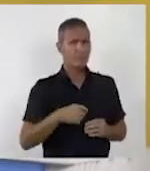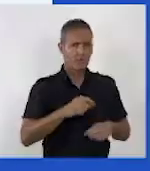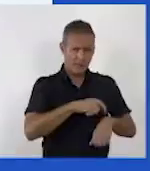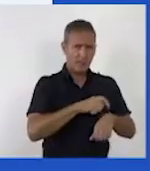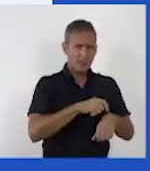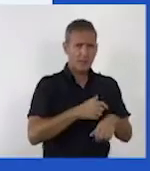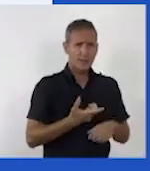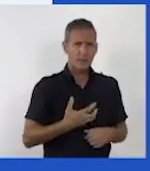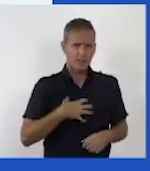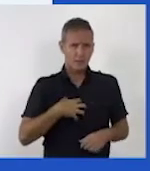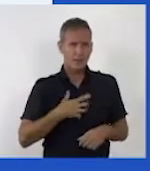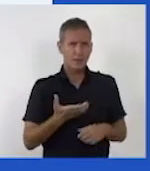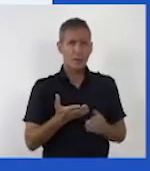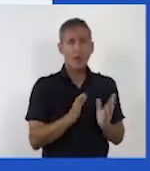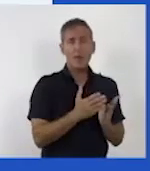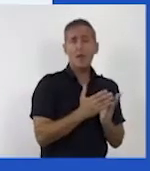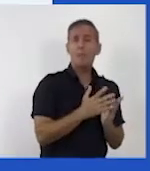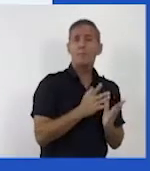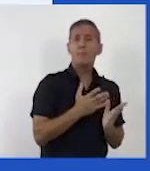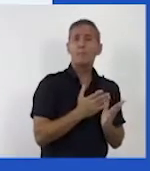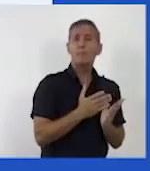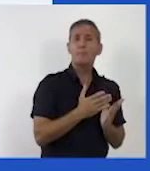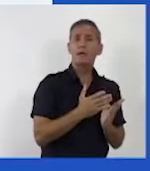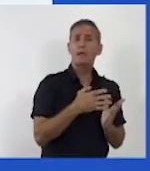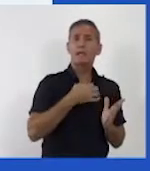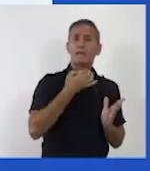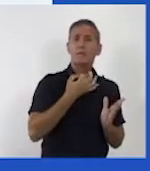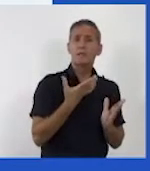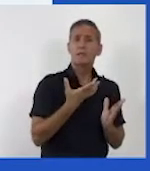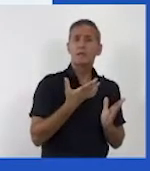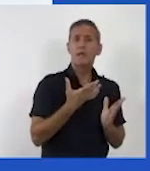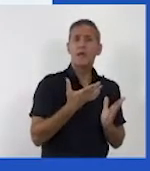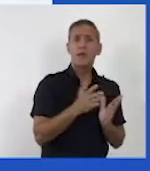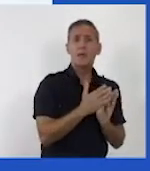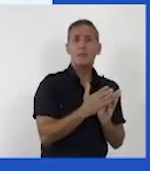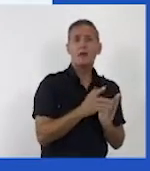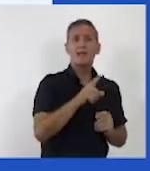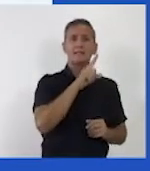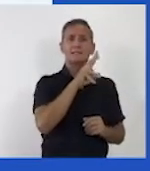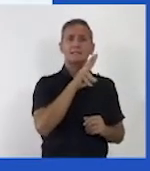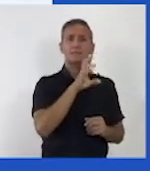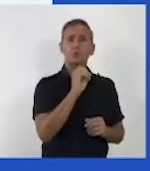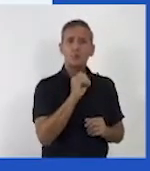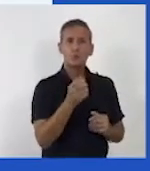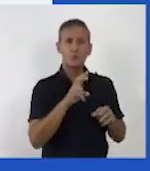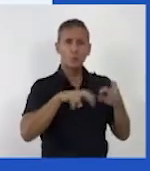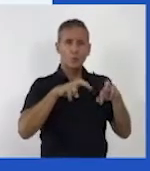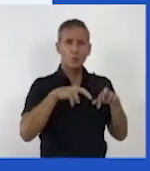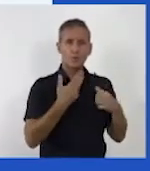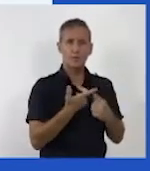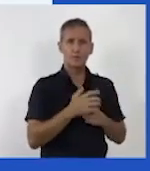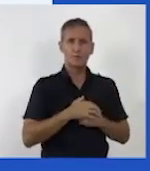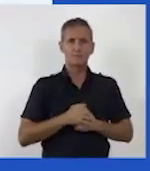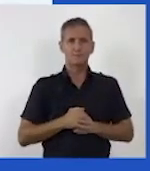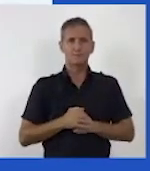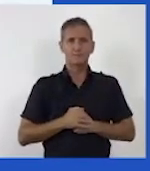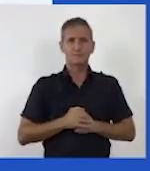tiempo que página dijimos que aparece el capítulo 12 página 120 busquen